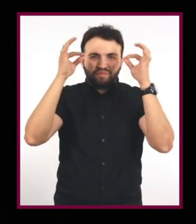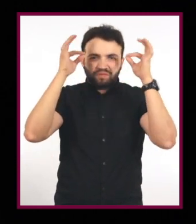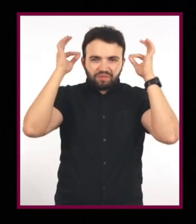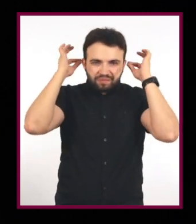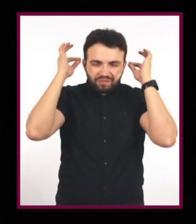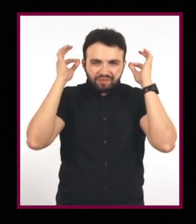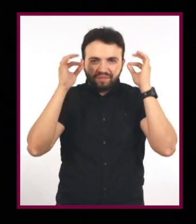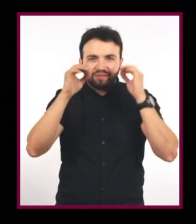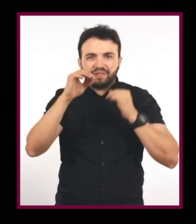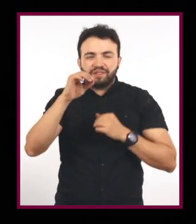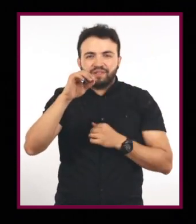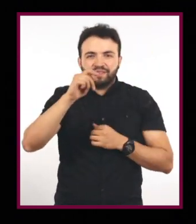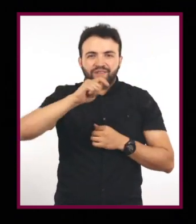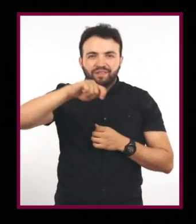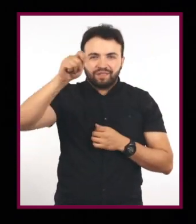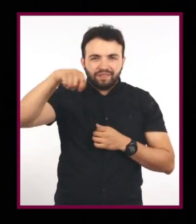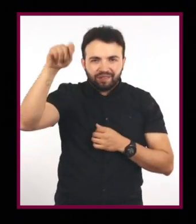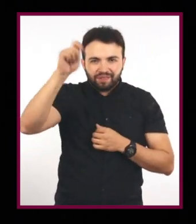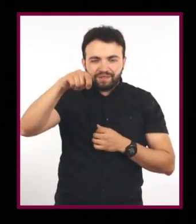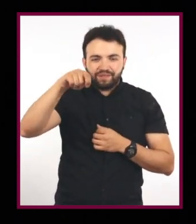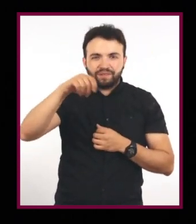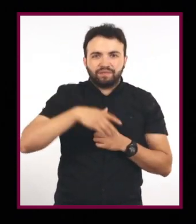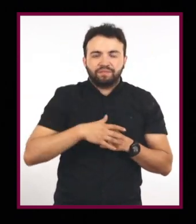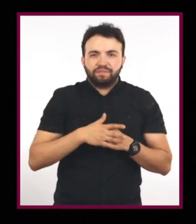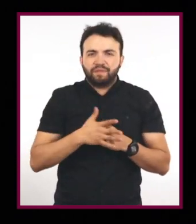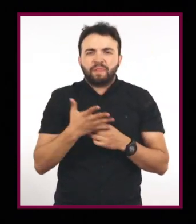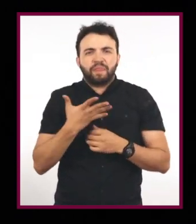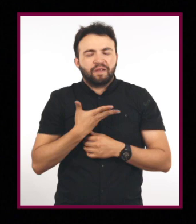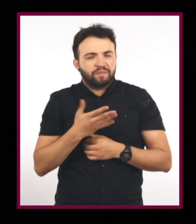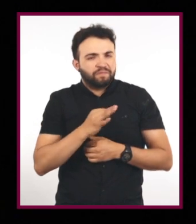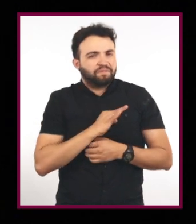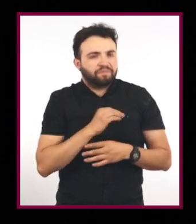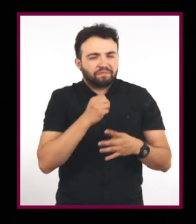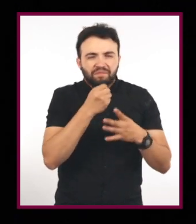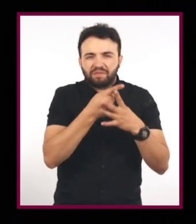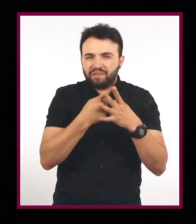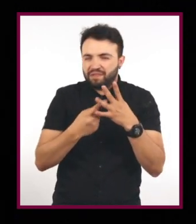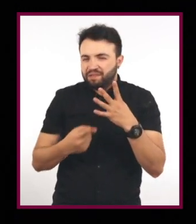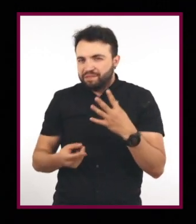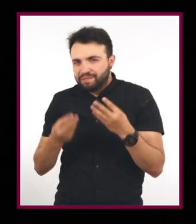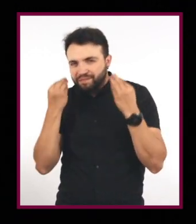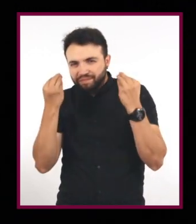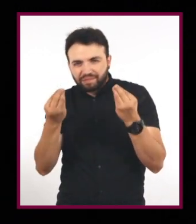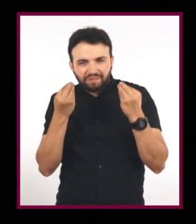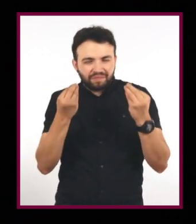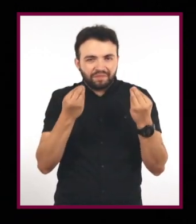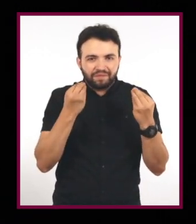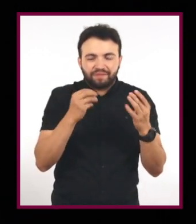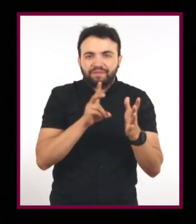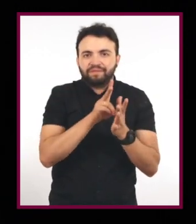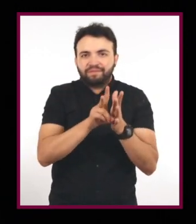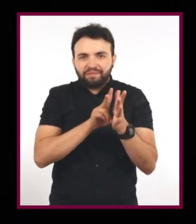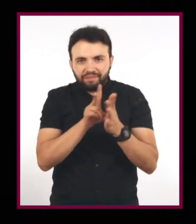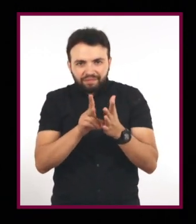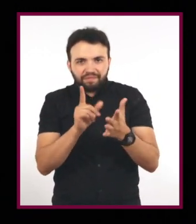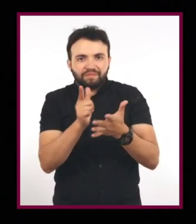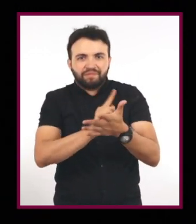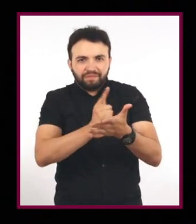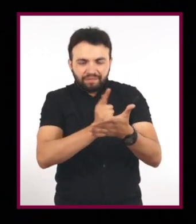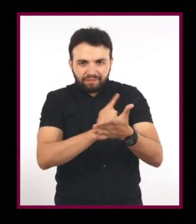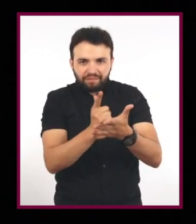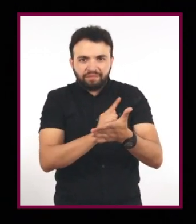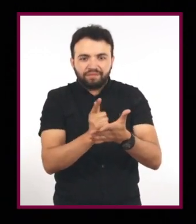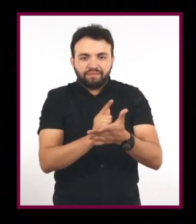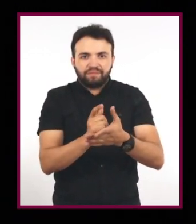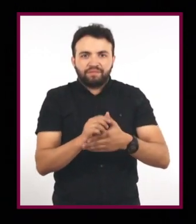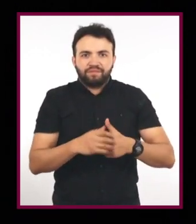Viernes, Harry Potter, Hermione y Ron. Híjole, podría seguir hablando de ellos de lo que resta esta